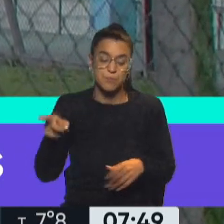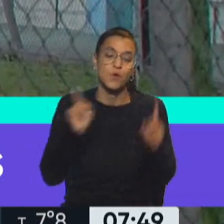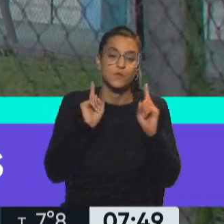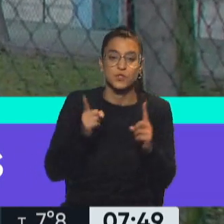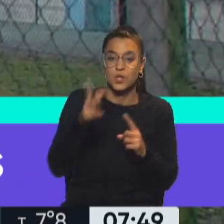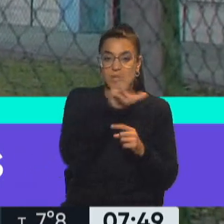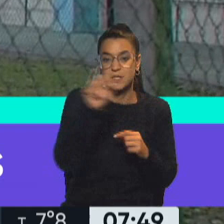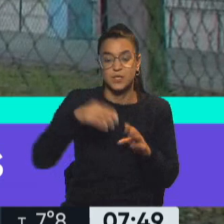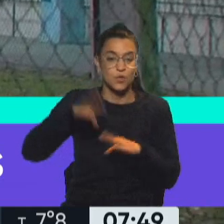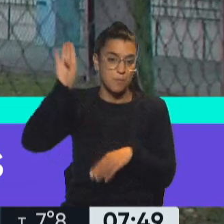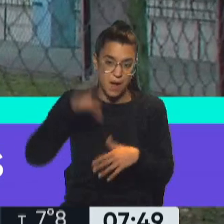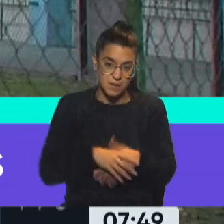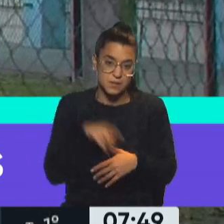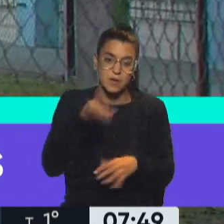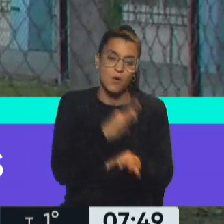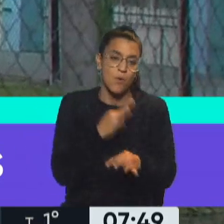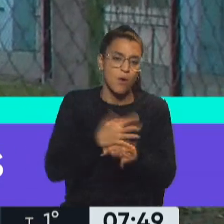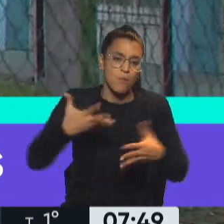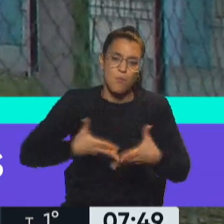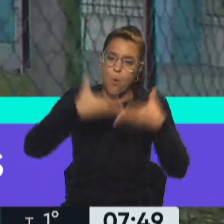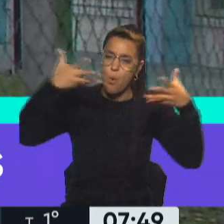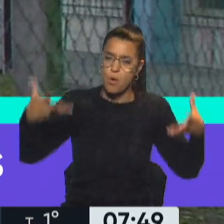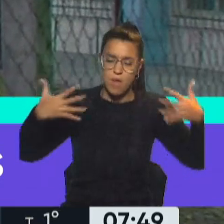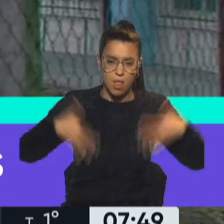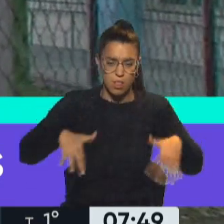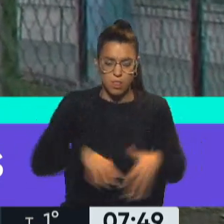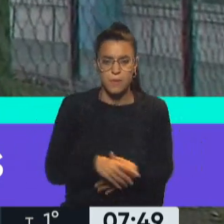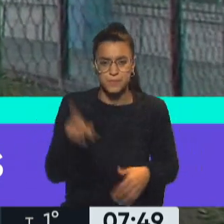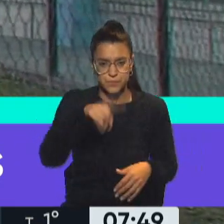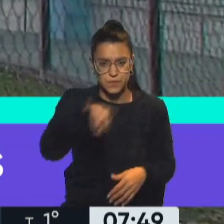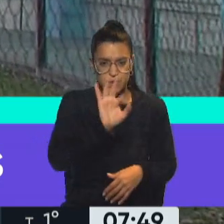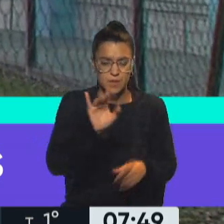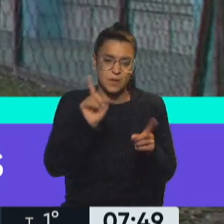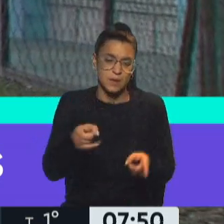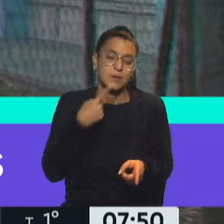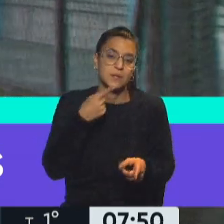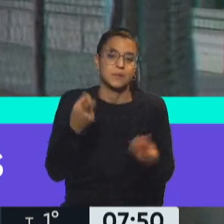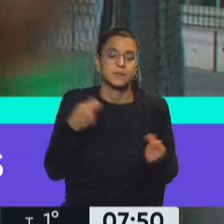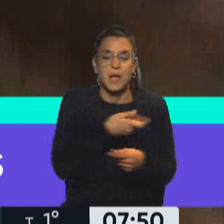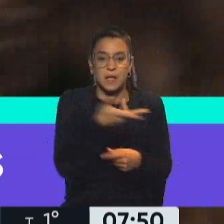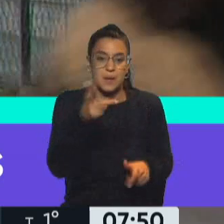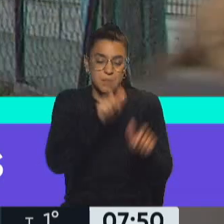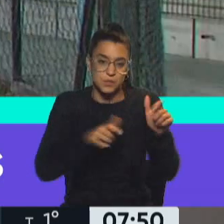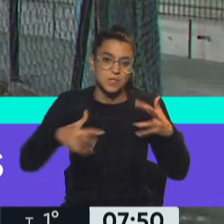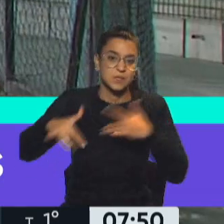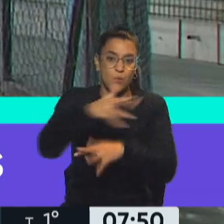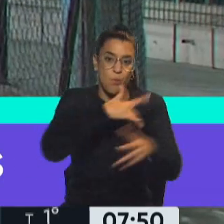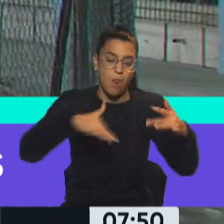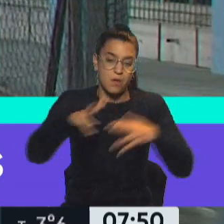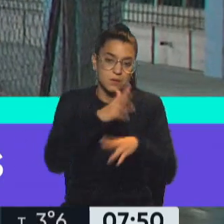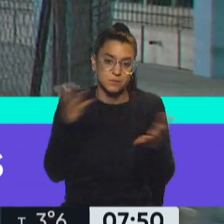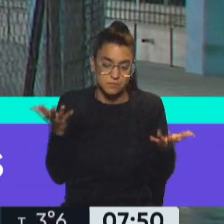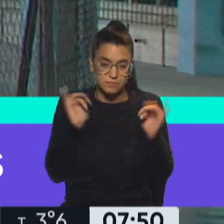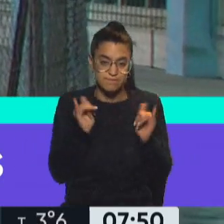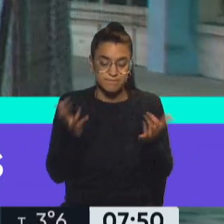sea, es una escuela, como usted dijo, muy grande. Ustedes saben que con esto también va a impactar en la cantidad de gente circulando, ¿no? En la cantidad